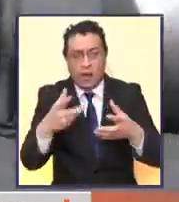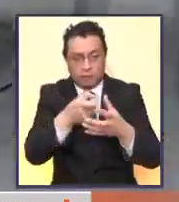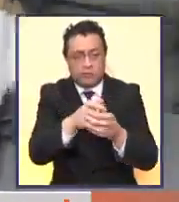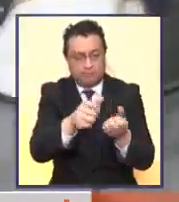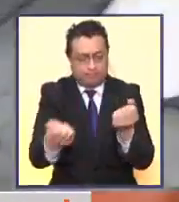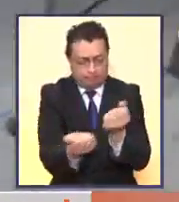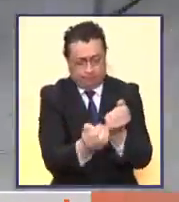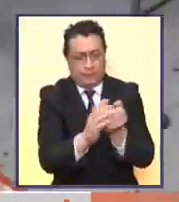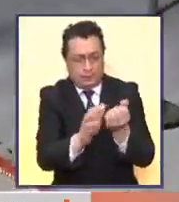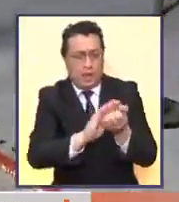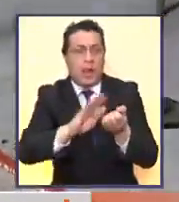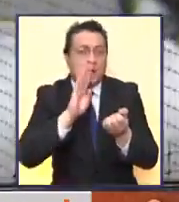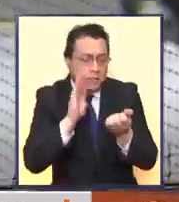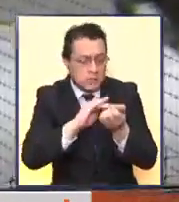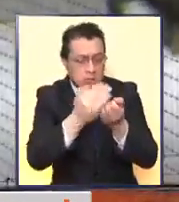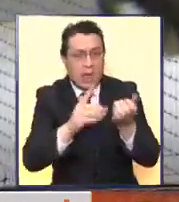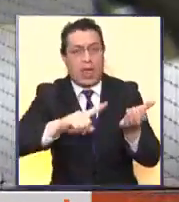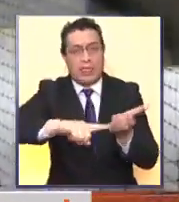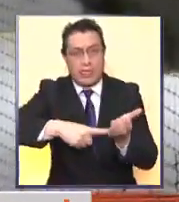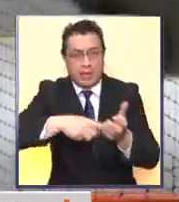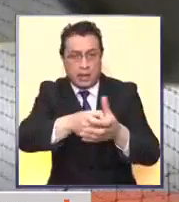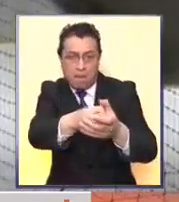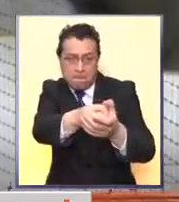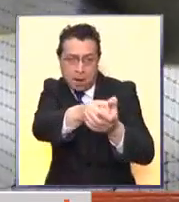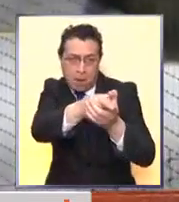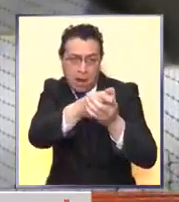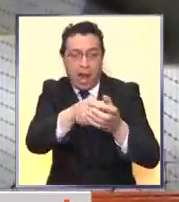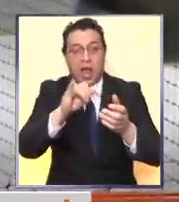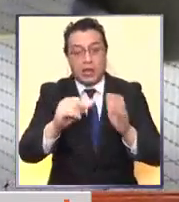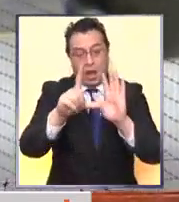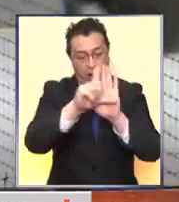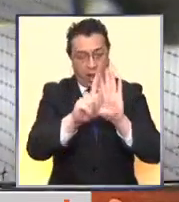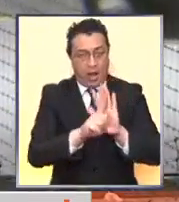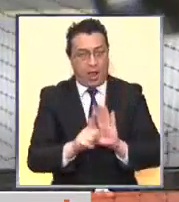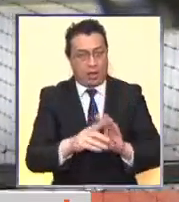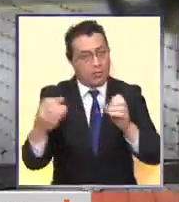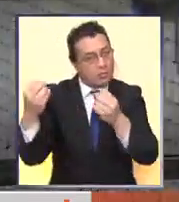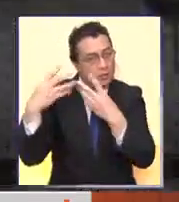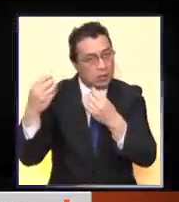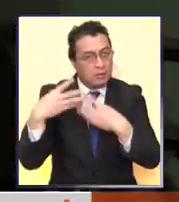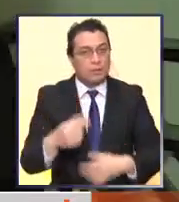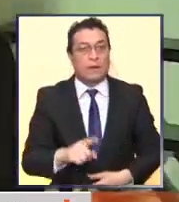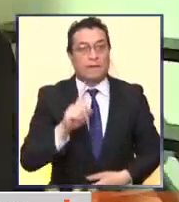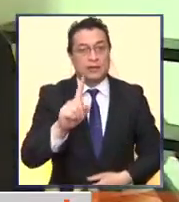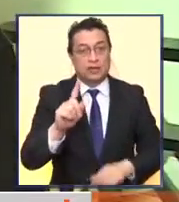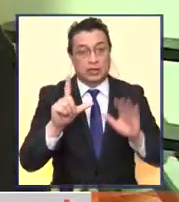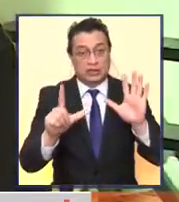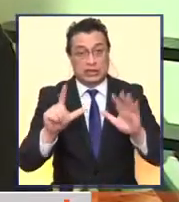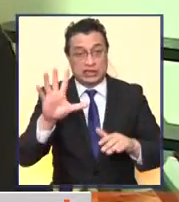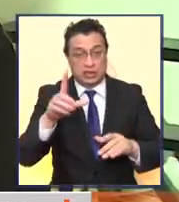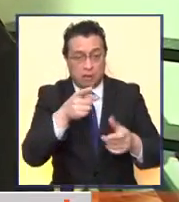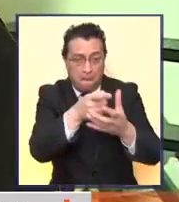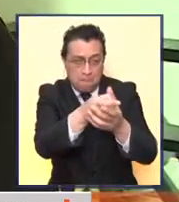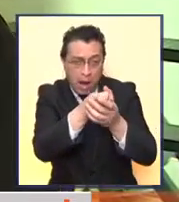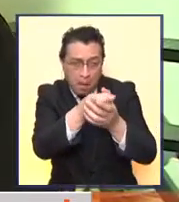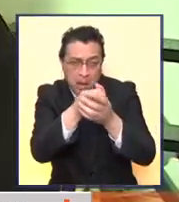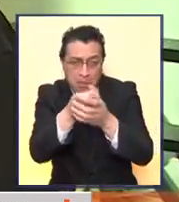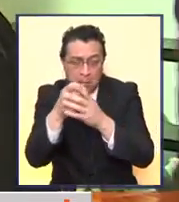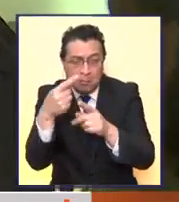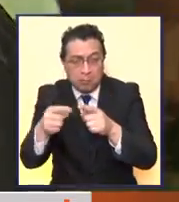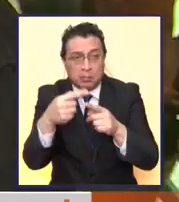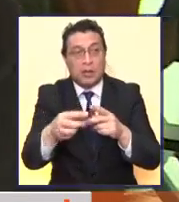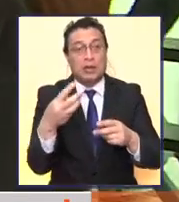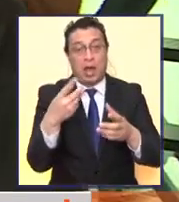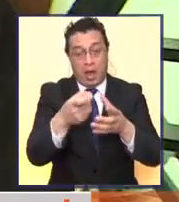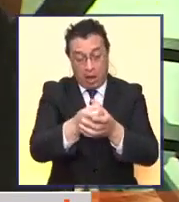desarme, seguridad, técnicas de disparo y leyes que las regulan. Incluye 175 tiros, incluye las armas, los tres derechos